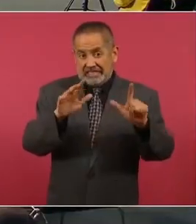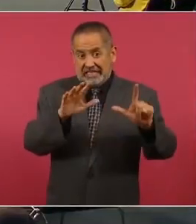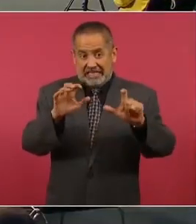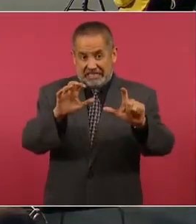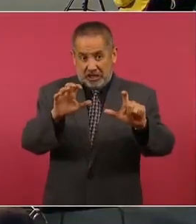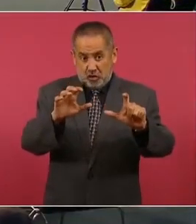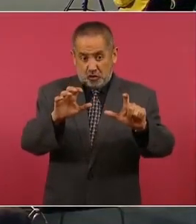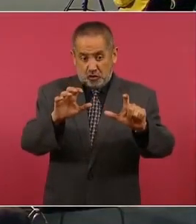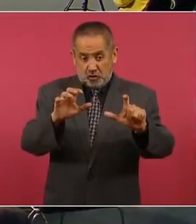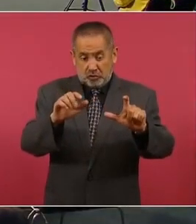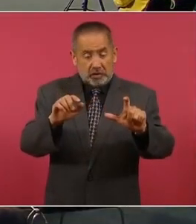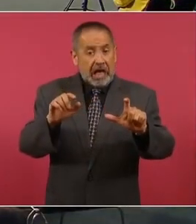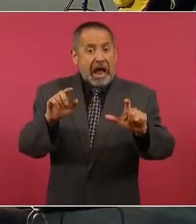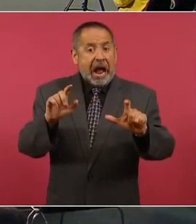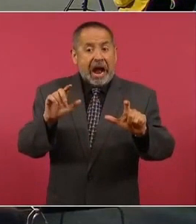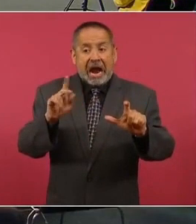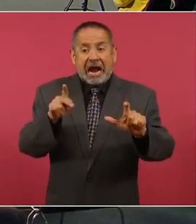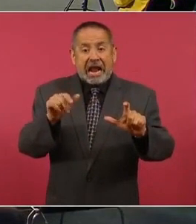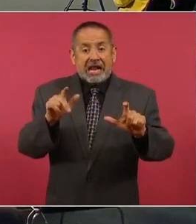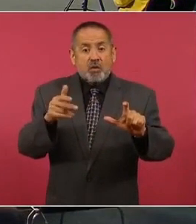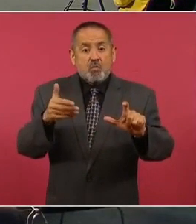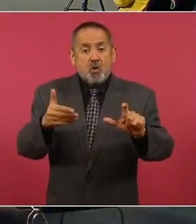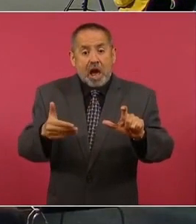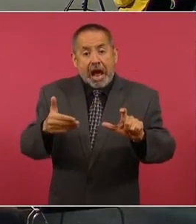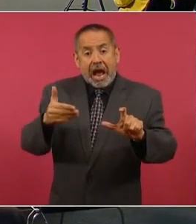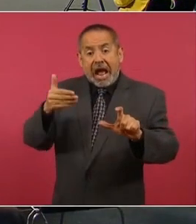y Calakmul, sí,